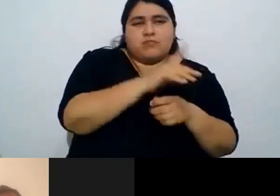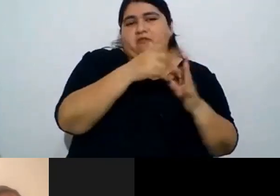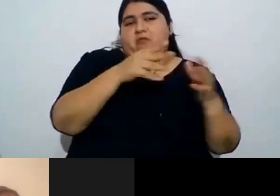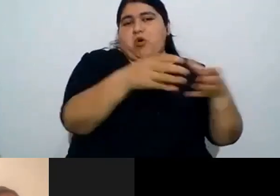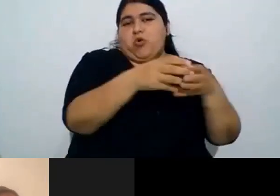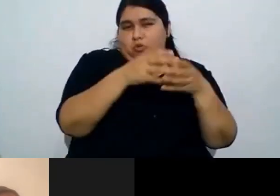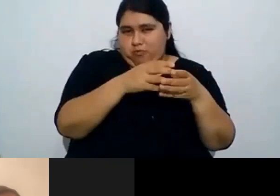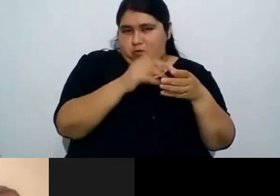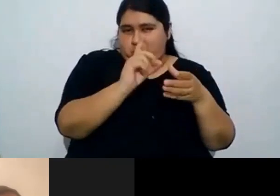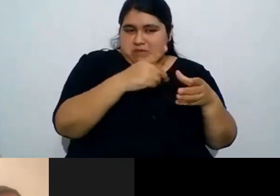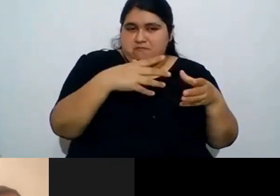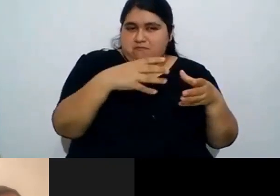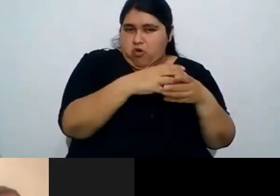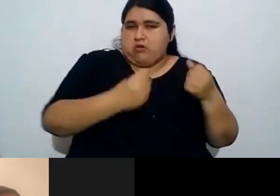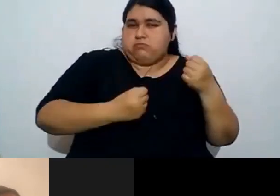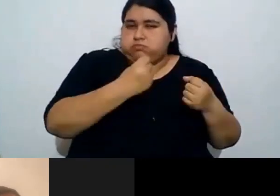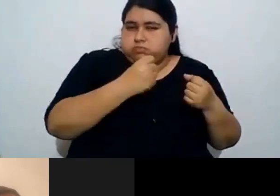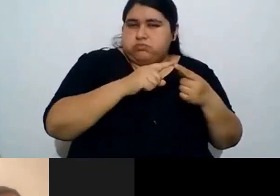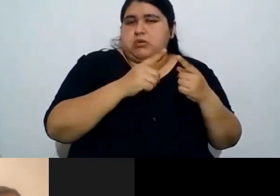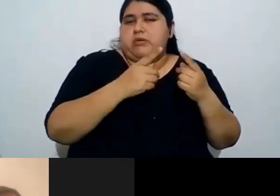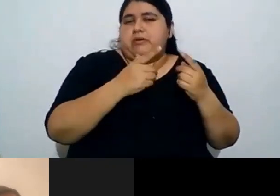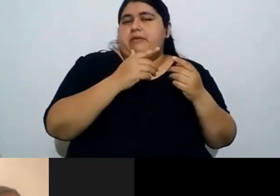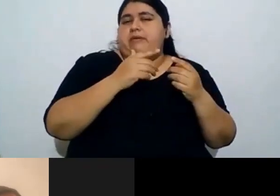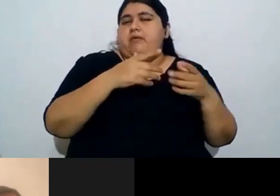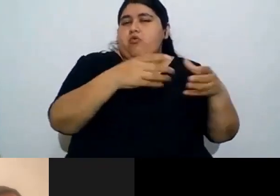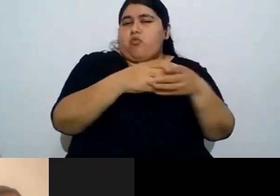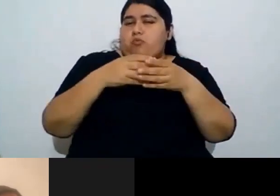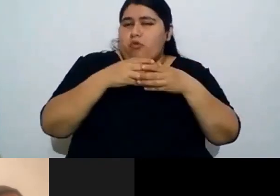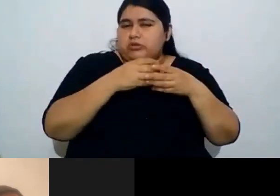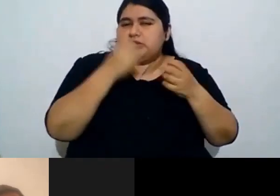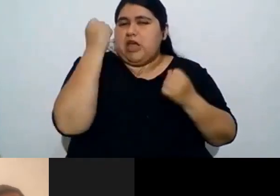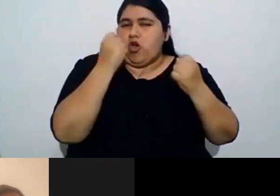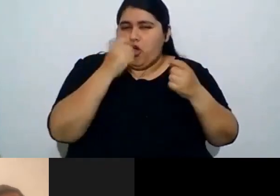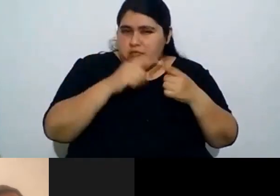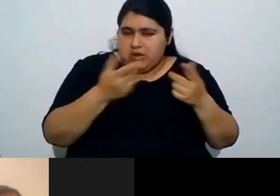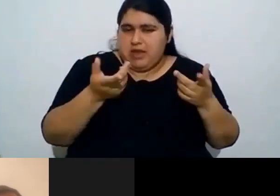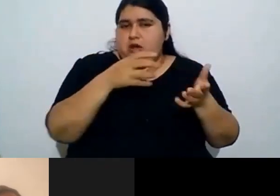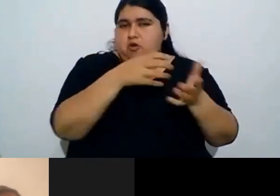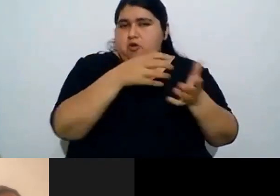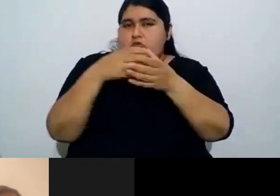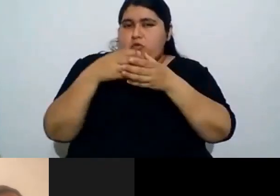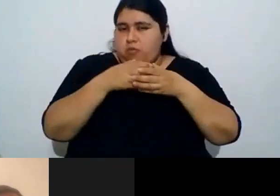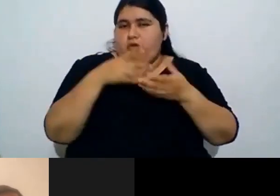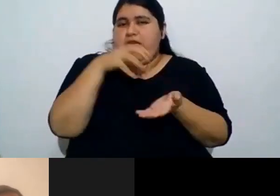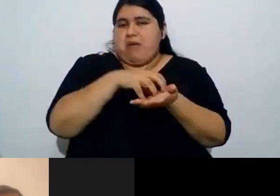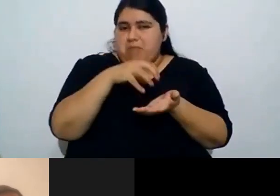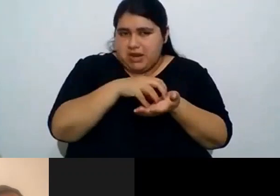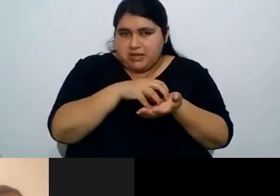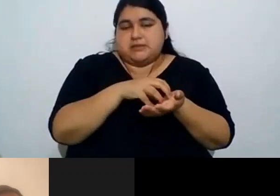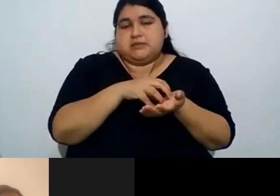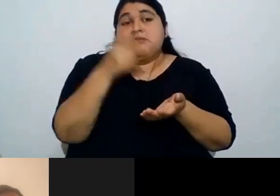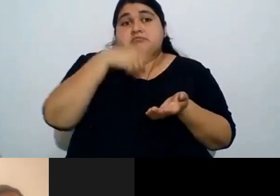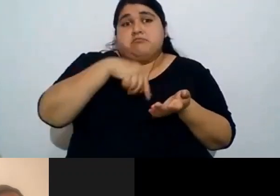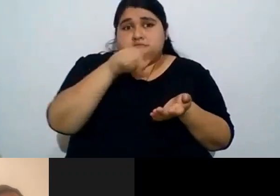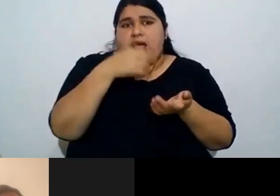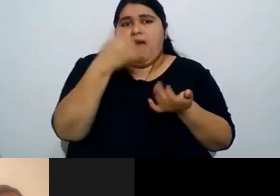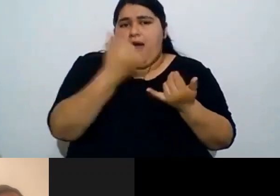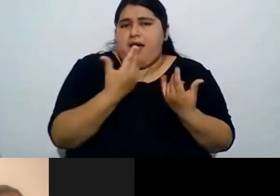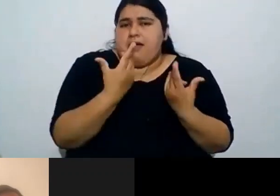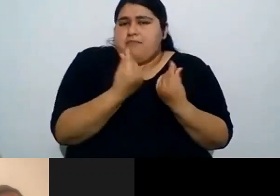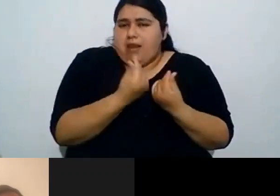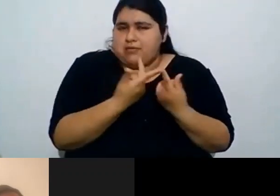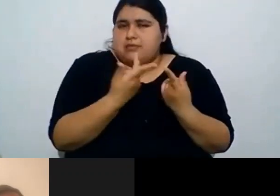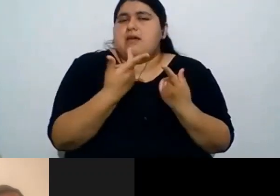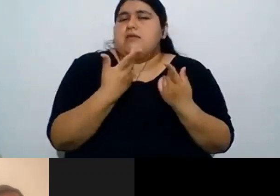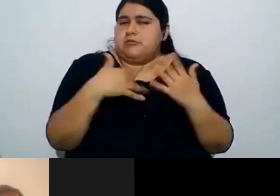dije, cuerpos económicos, cuerpos de empresarios que tienen, digamos, una posición